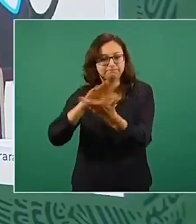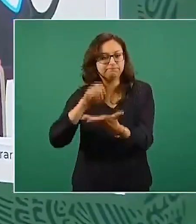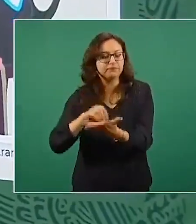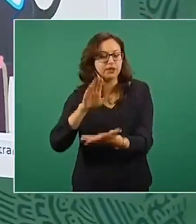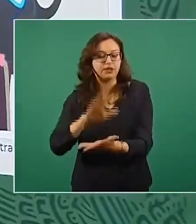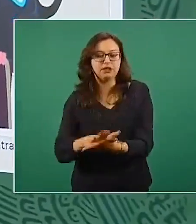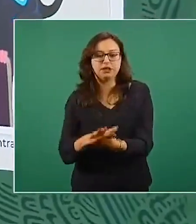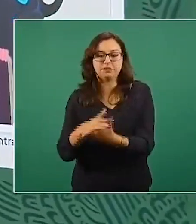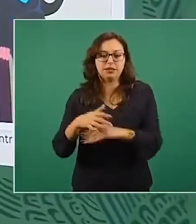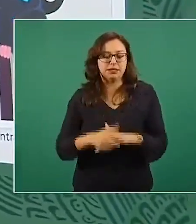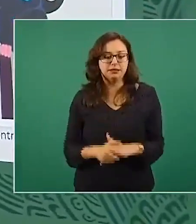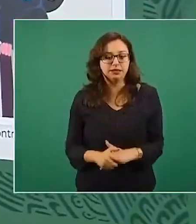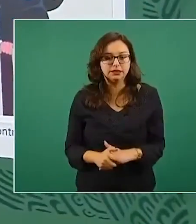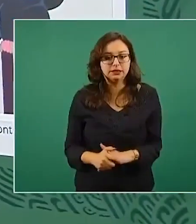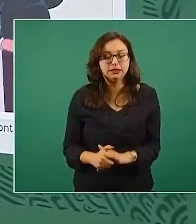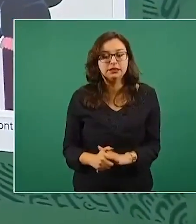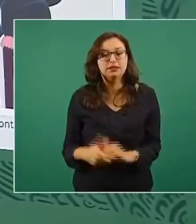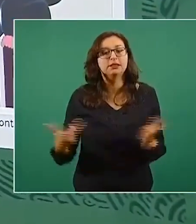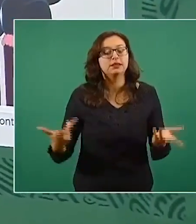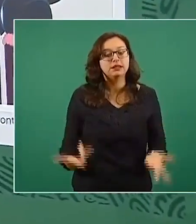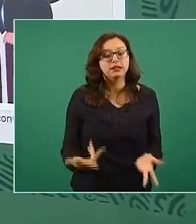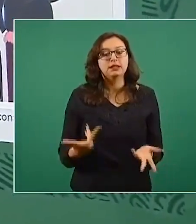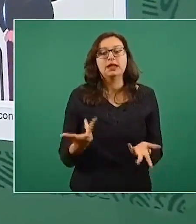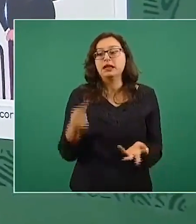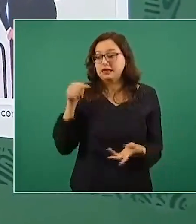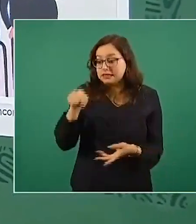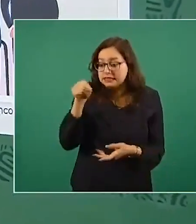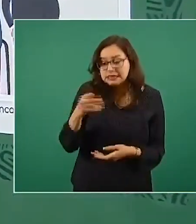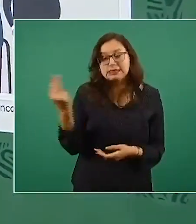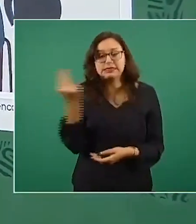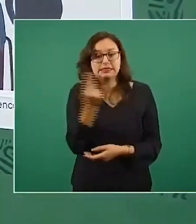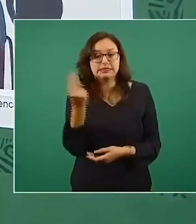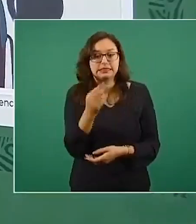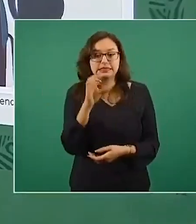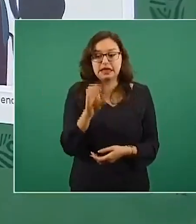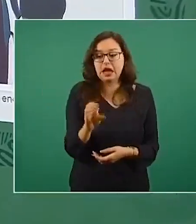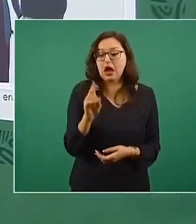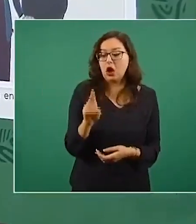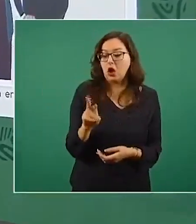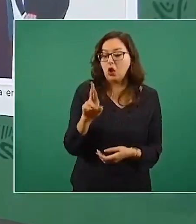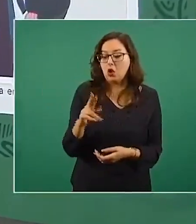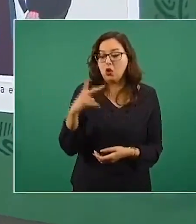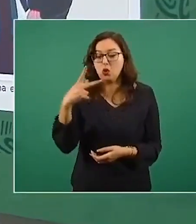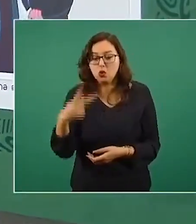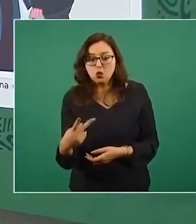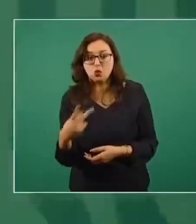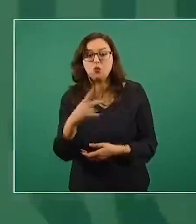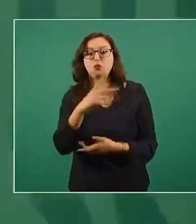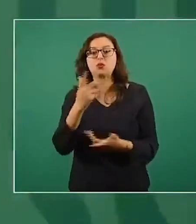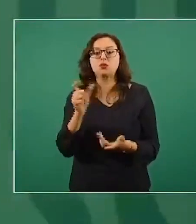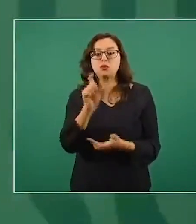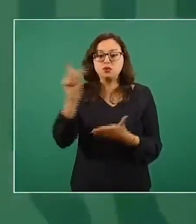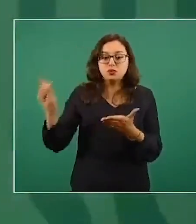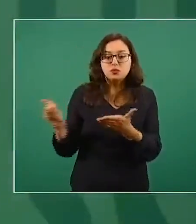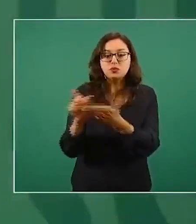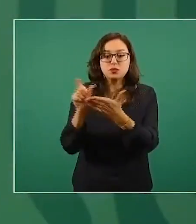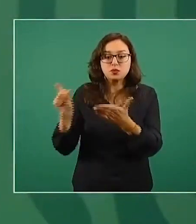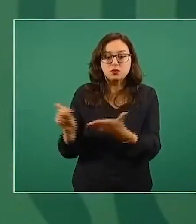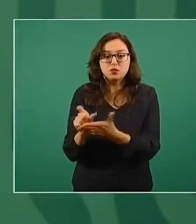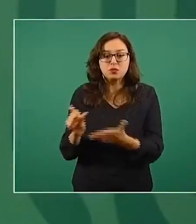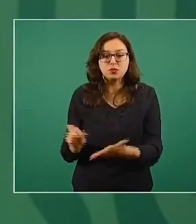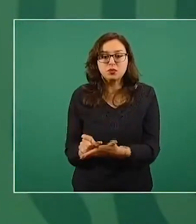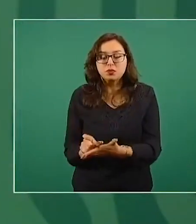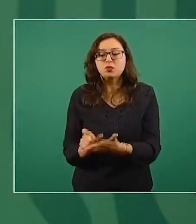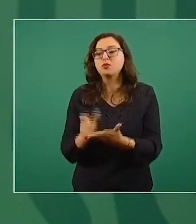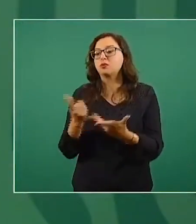el, podremos decir, es el identificador único de todos los mexicanos. Y solamente